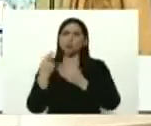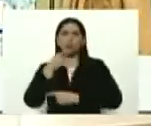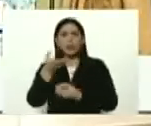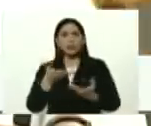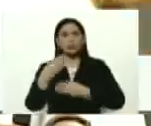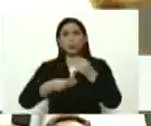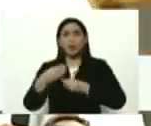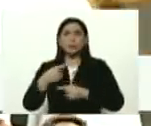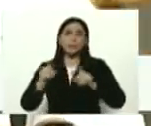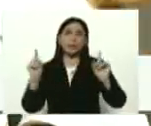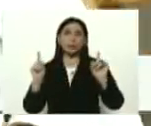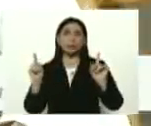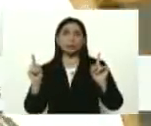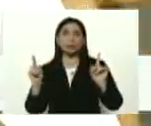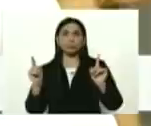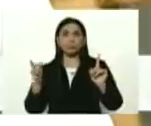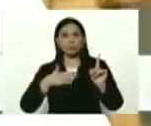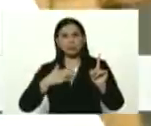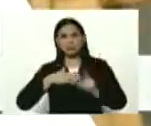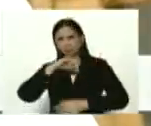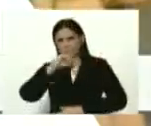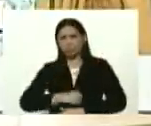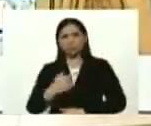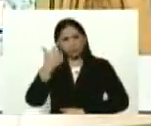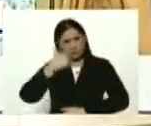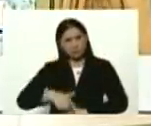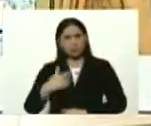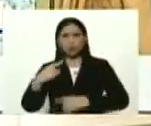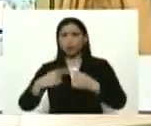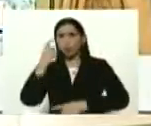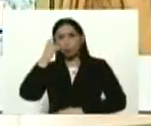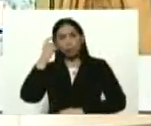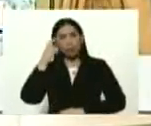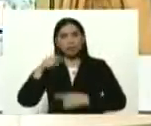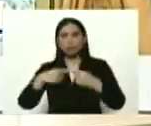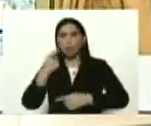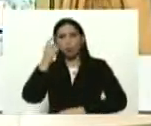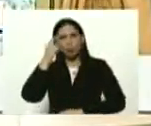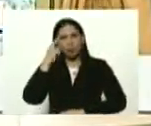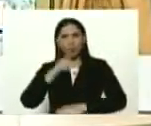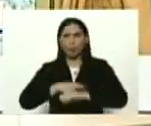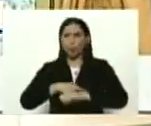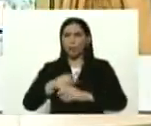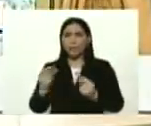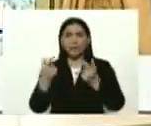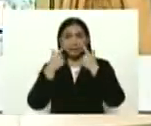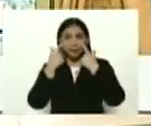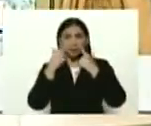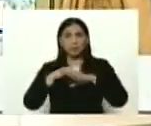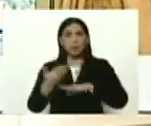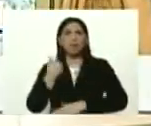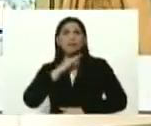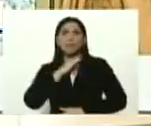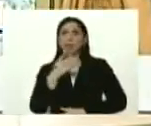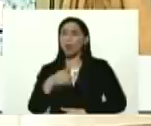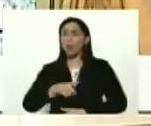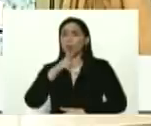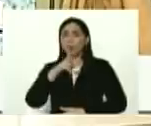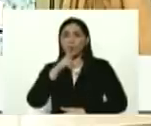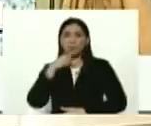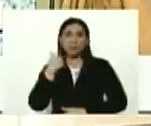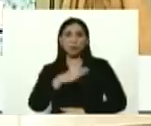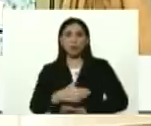pero a mí me gusta personalmente todos los días, a toda hora, estar pendiente porque esto es una pandemia mortal.